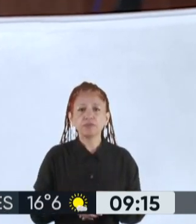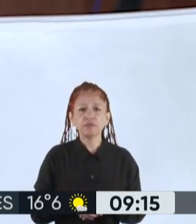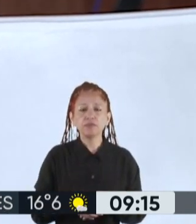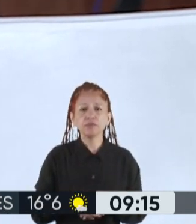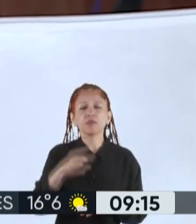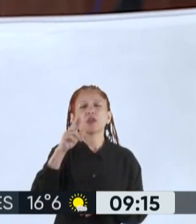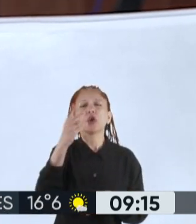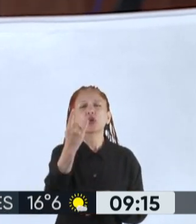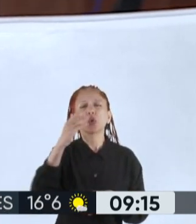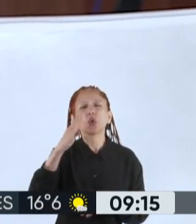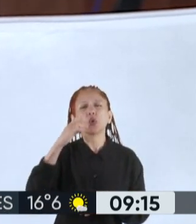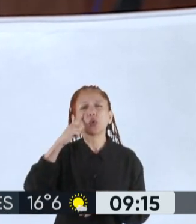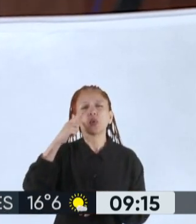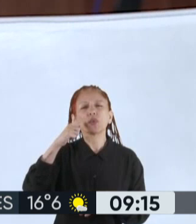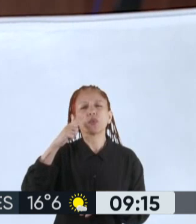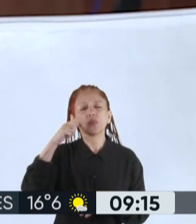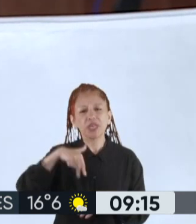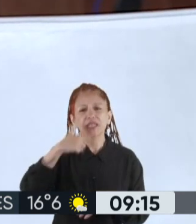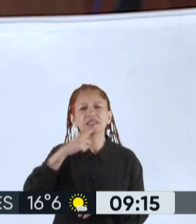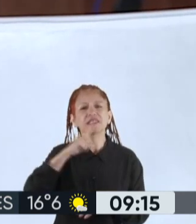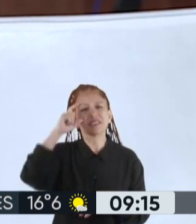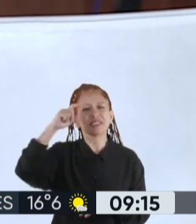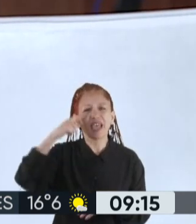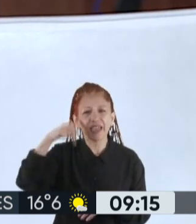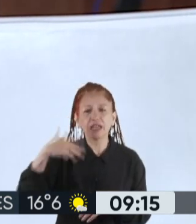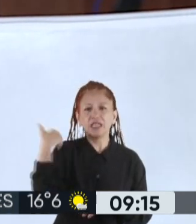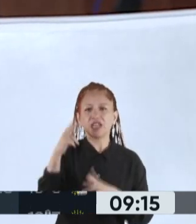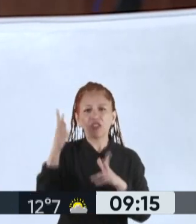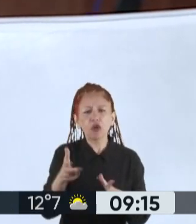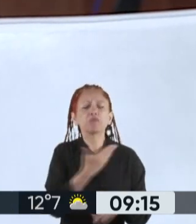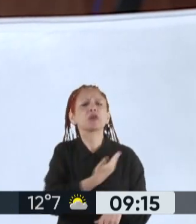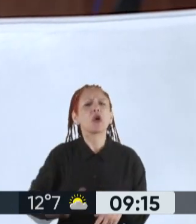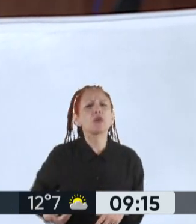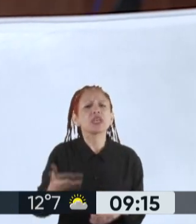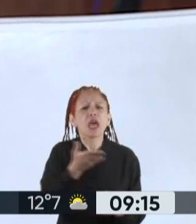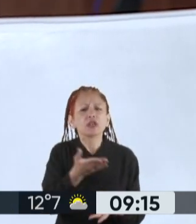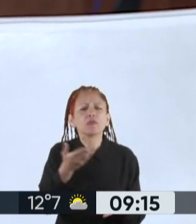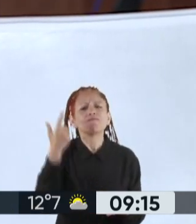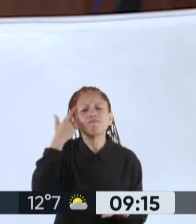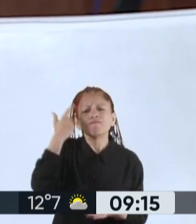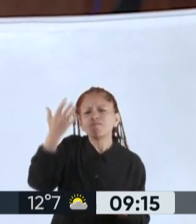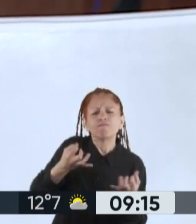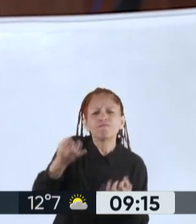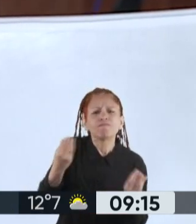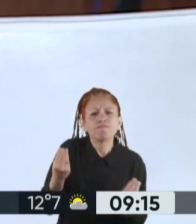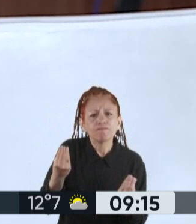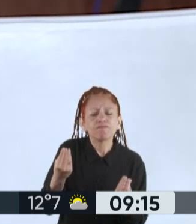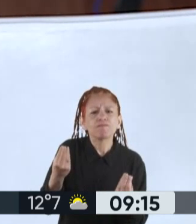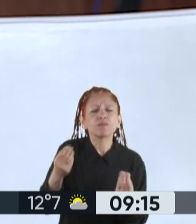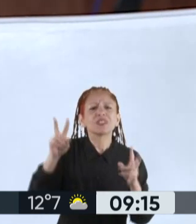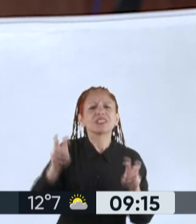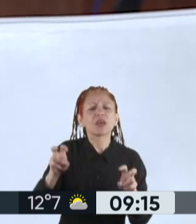Gabriel Rubinstein, ¿cómo evalúa el Gobierno esto dentro de lo que es el conflicto que se está llevando adelante